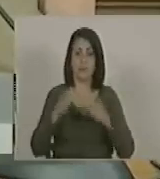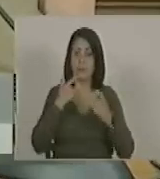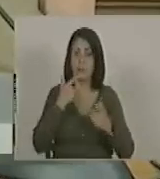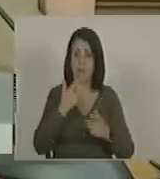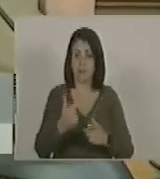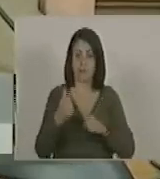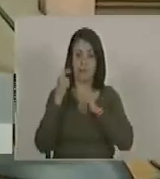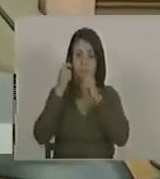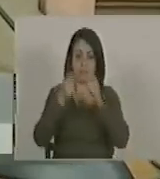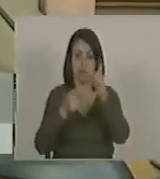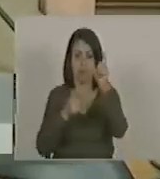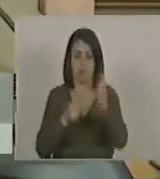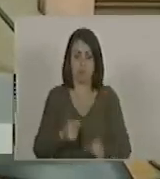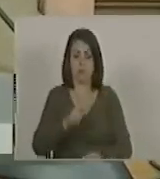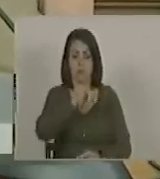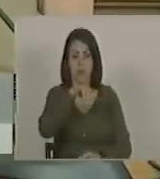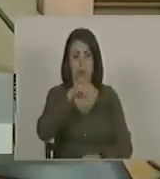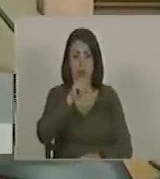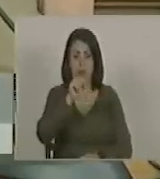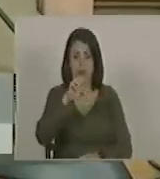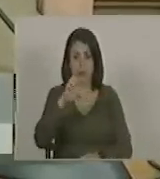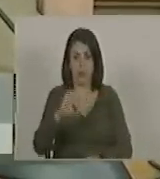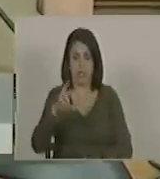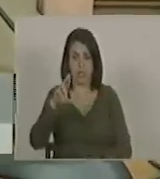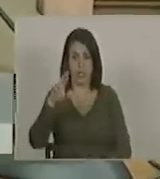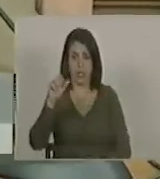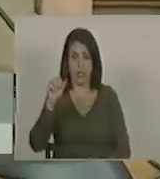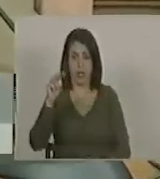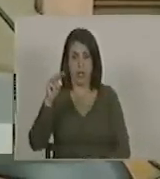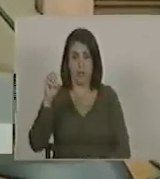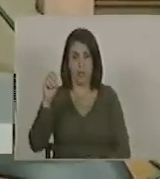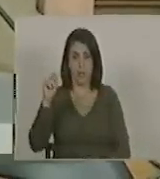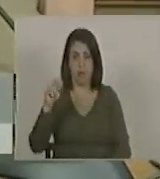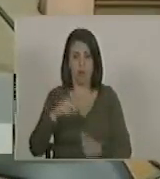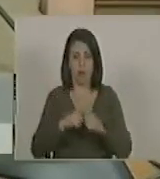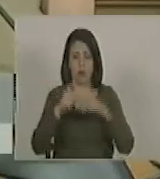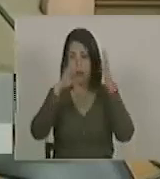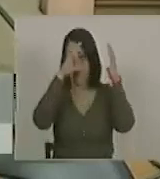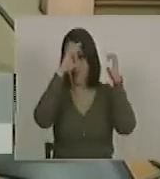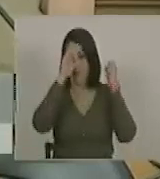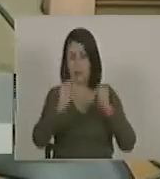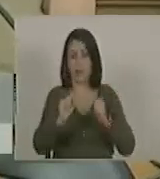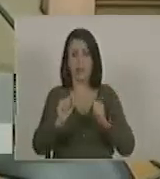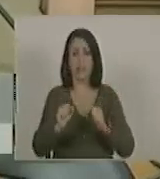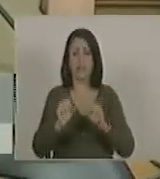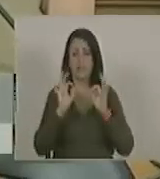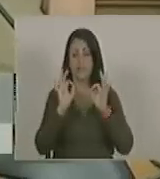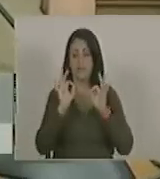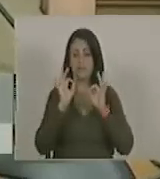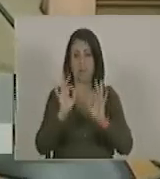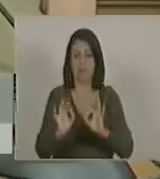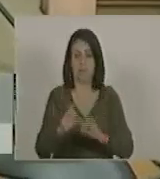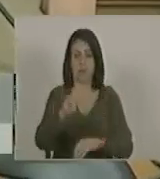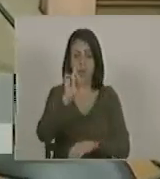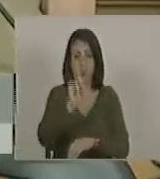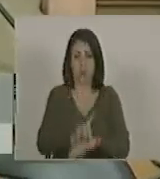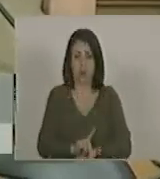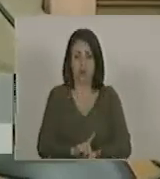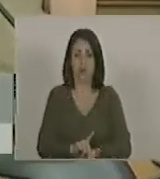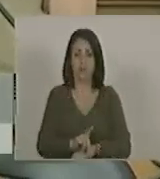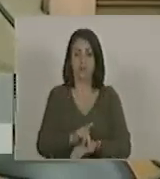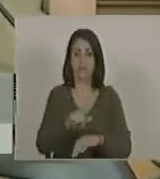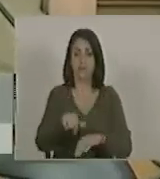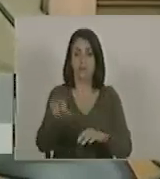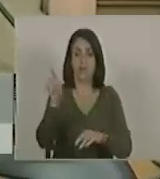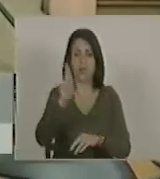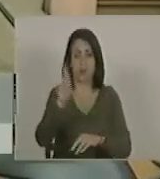la designación del ciudadano José Ramón Rivero González como embajador extraordinario y plenipotenciario